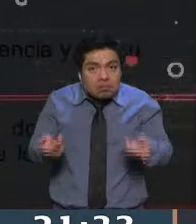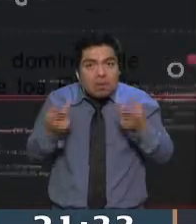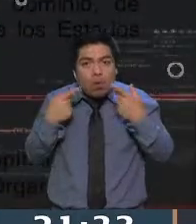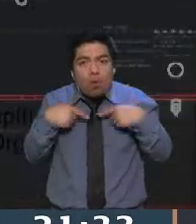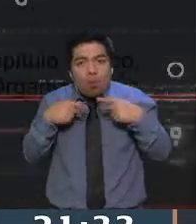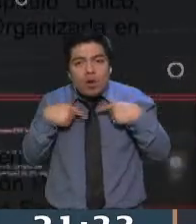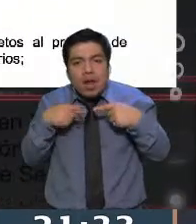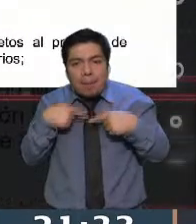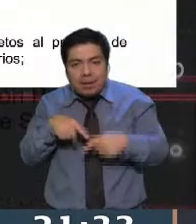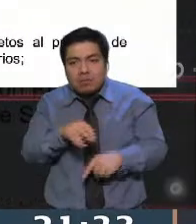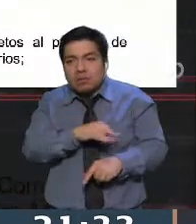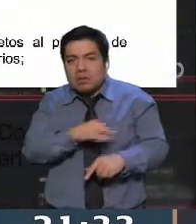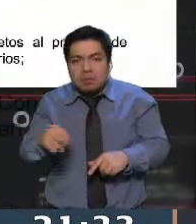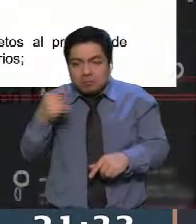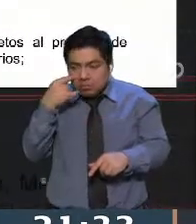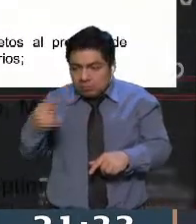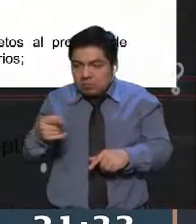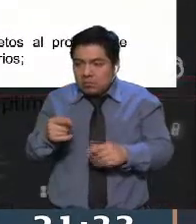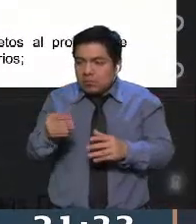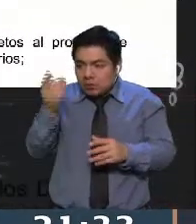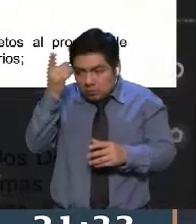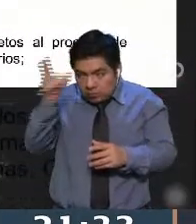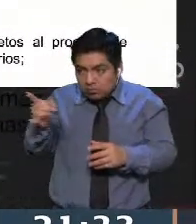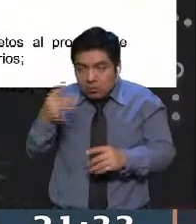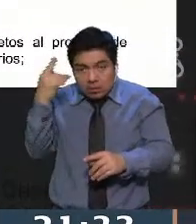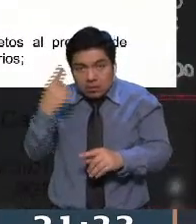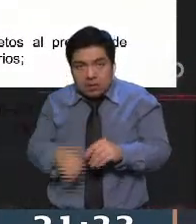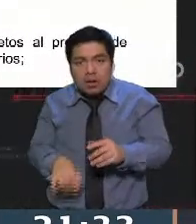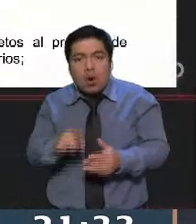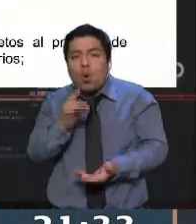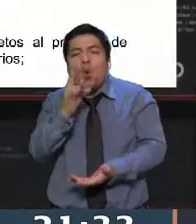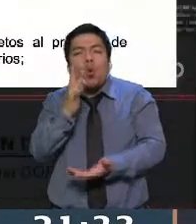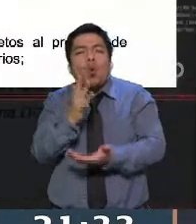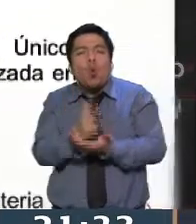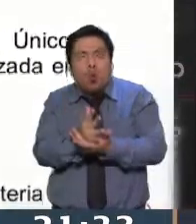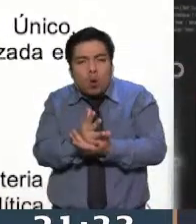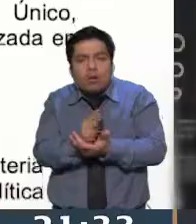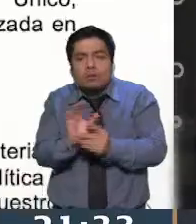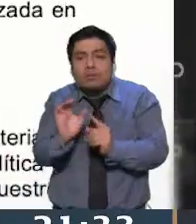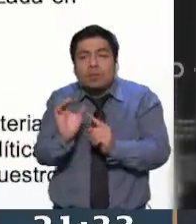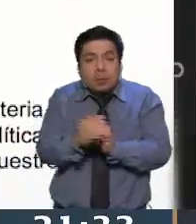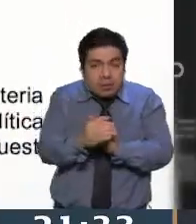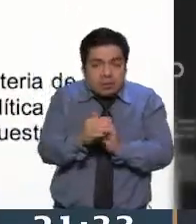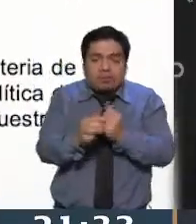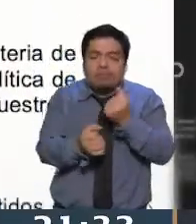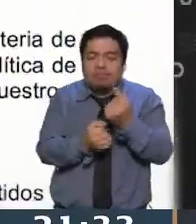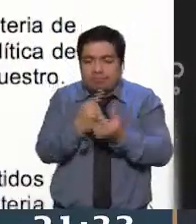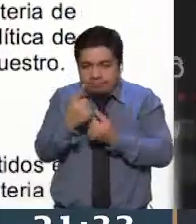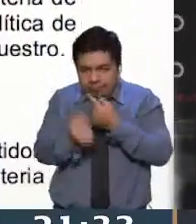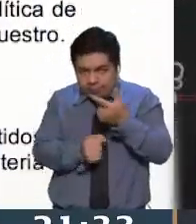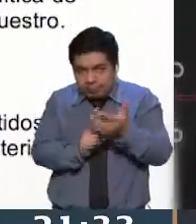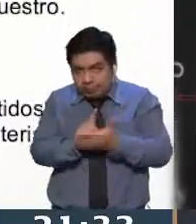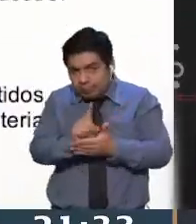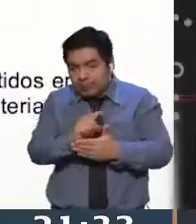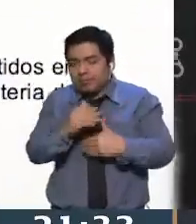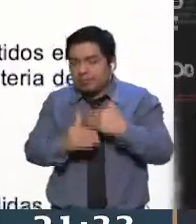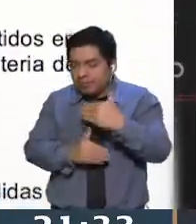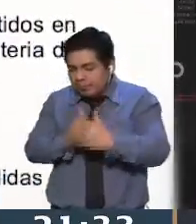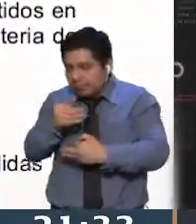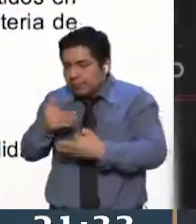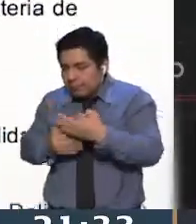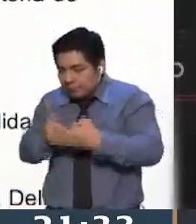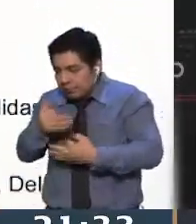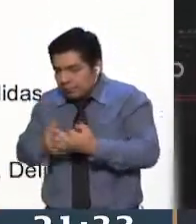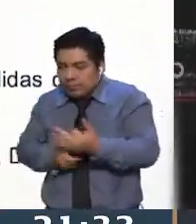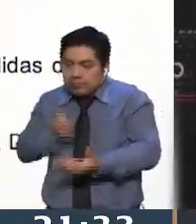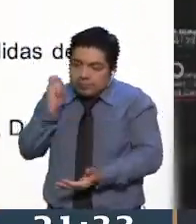es susceptible a la extinción de dominio solamente por la comisión de algunos delitos y luego de un proceso judicial,